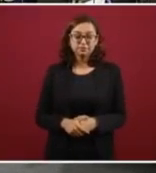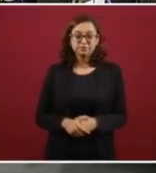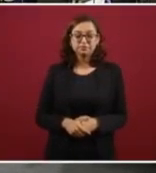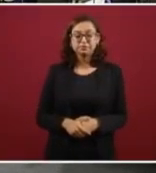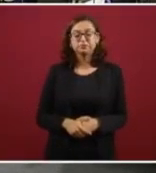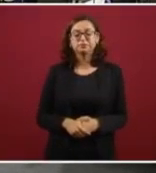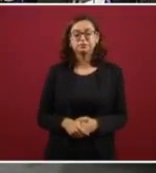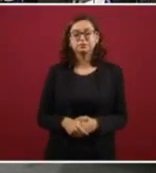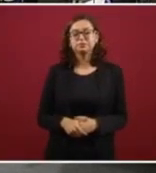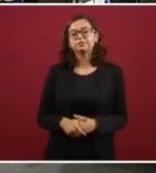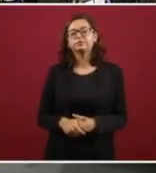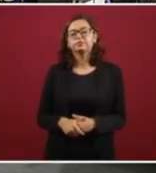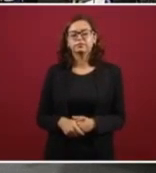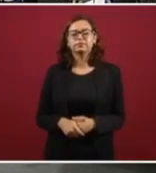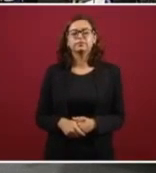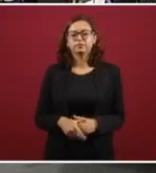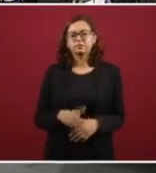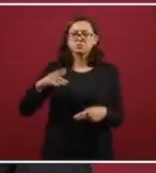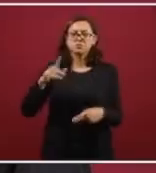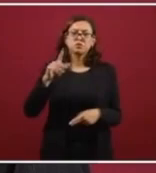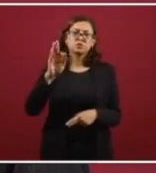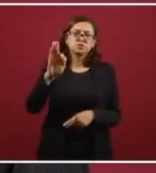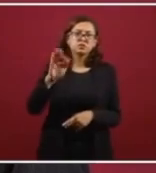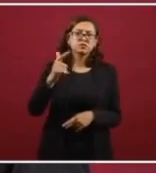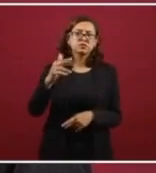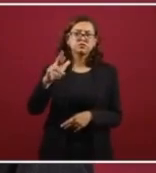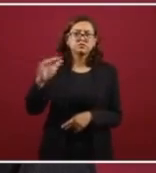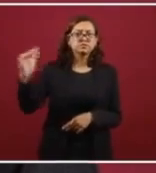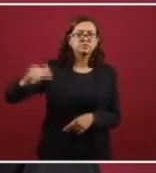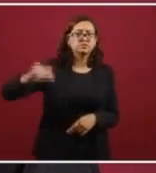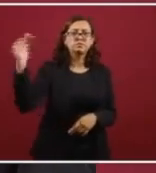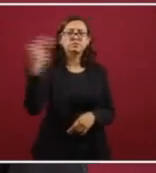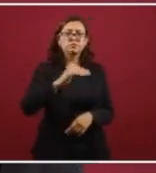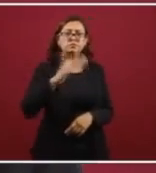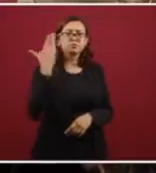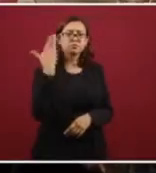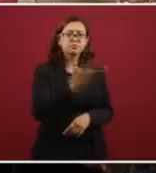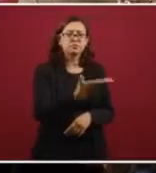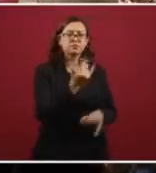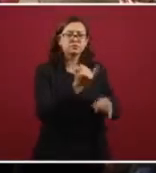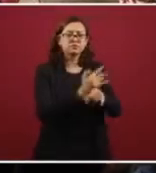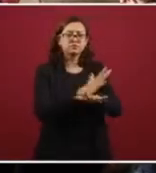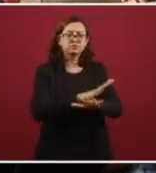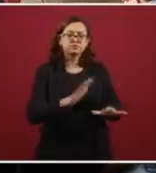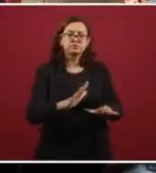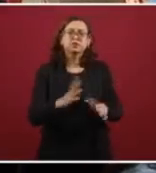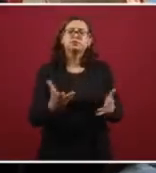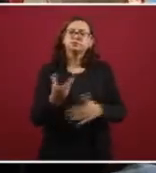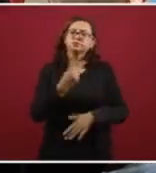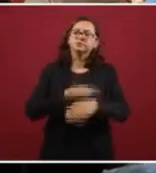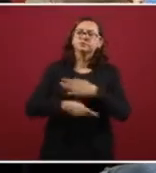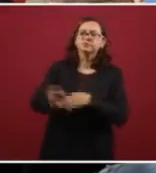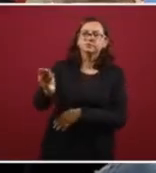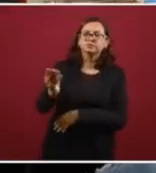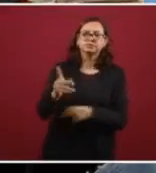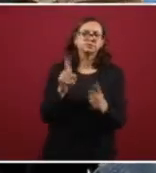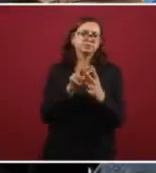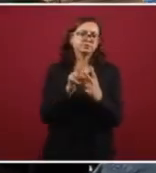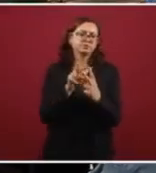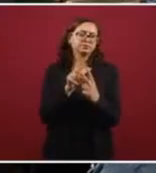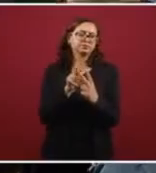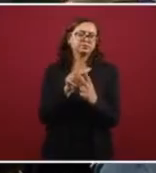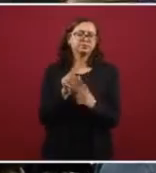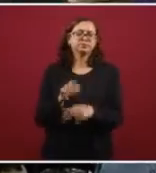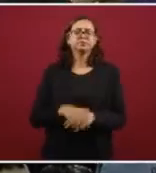de análisis para presentar una nueva denuncia contra Rosario Robles, el presidente negó que haya alguna otra investigación en contra de la